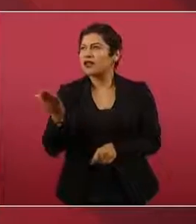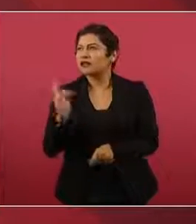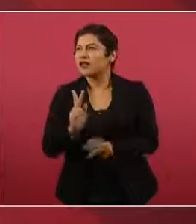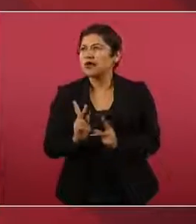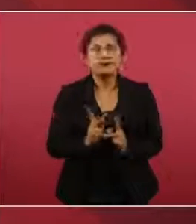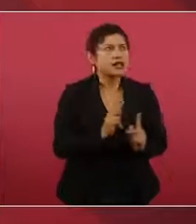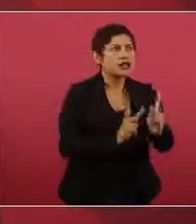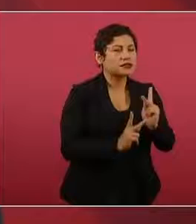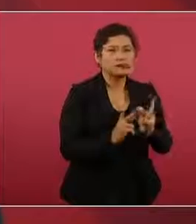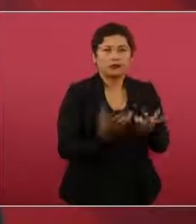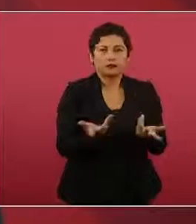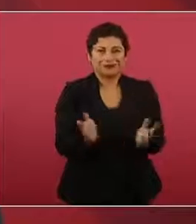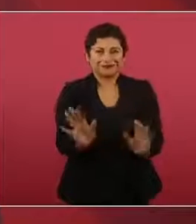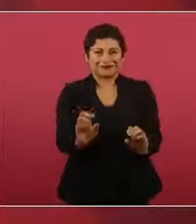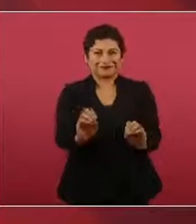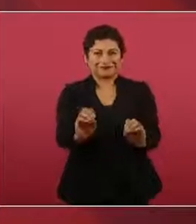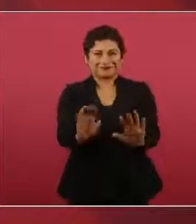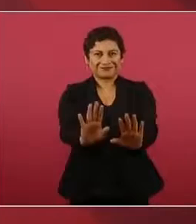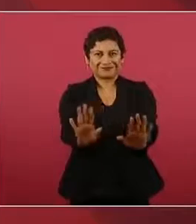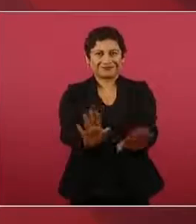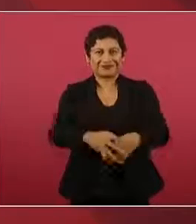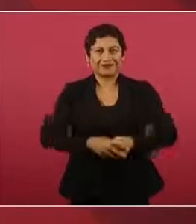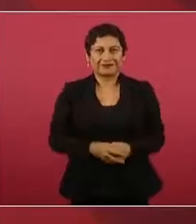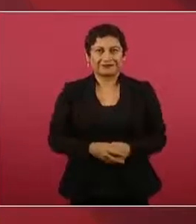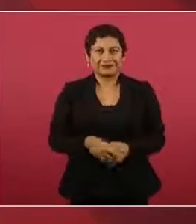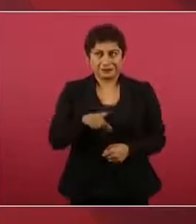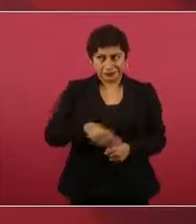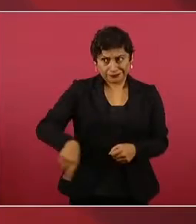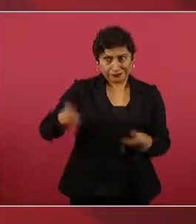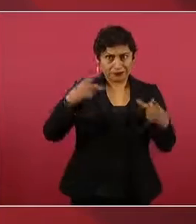Eso lo saben perfectamente los financieros